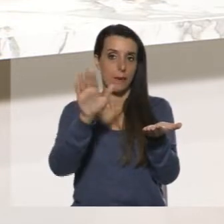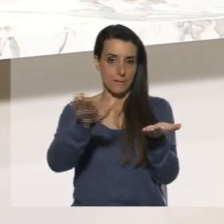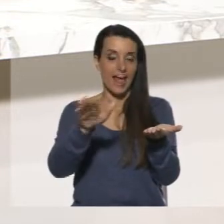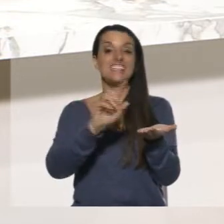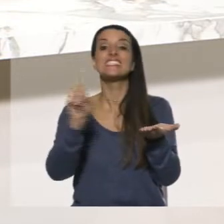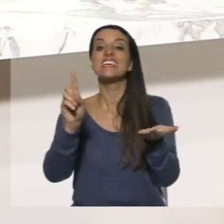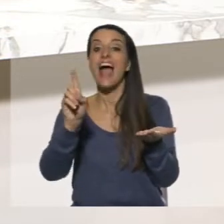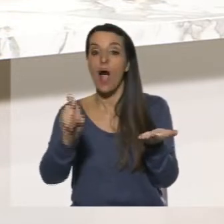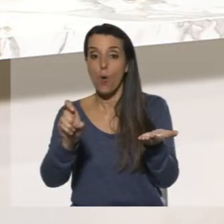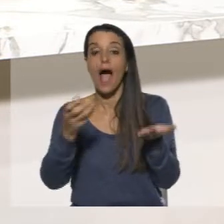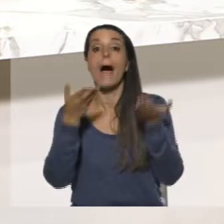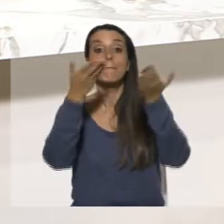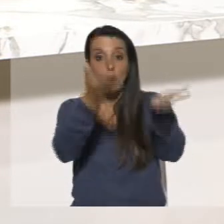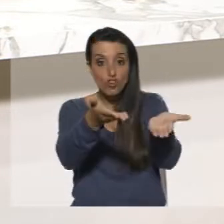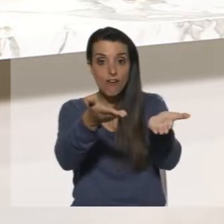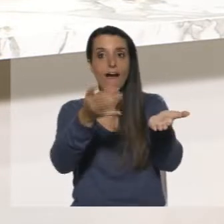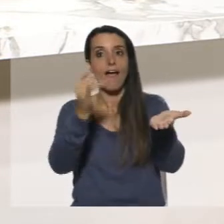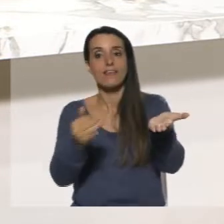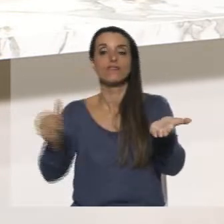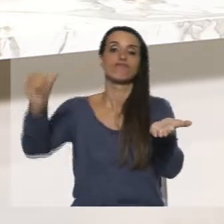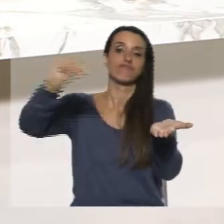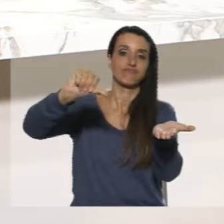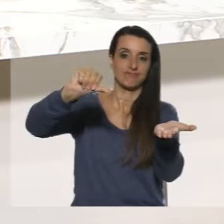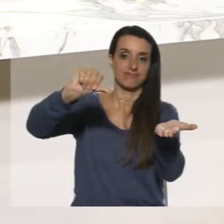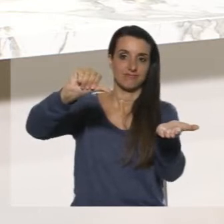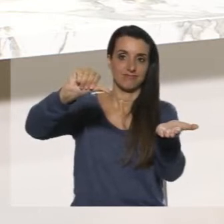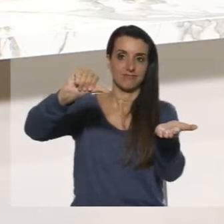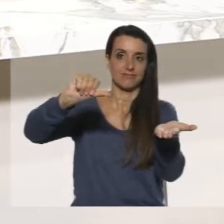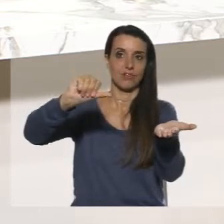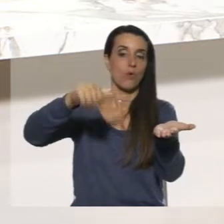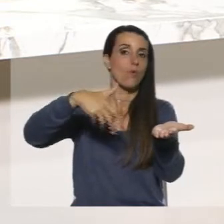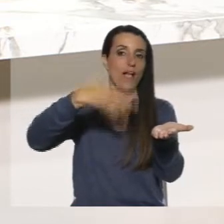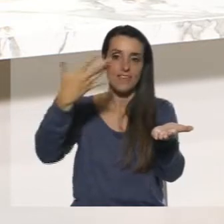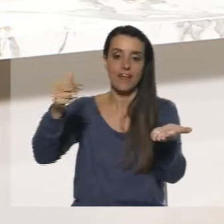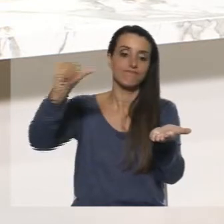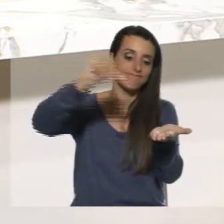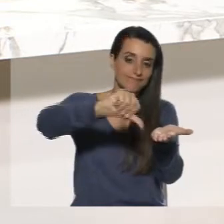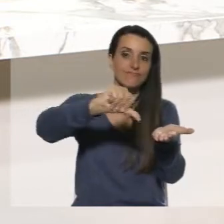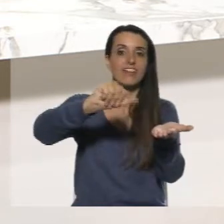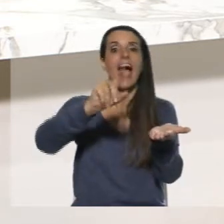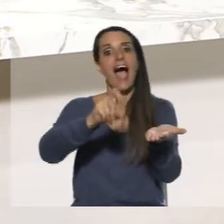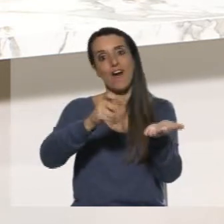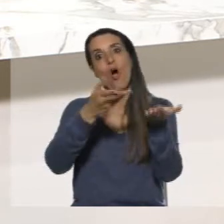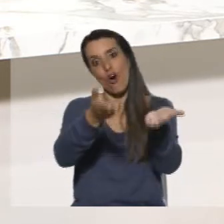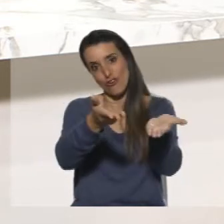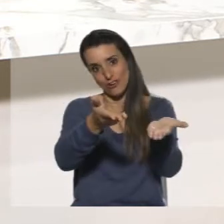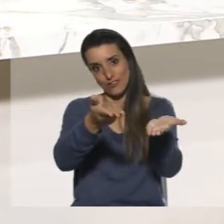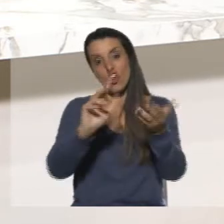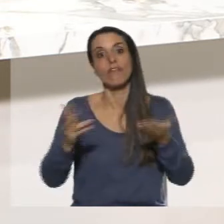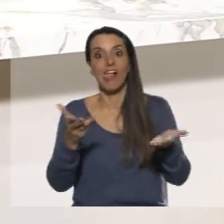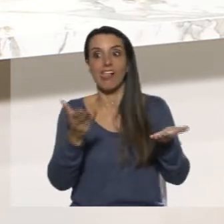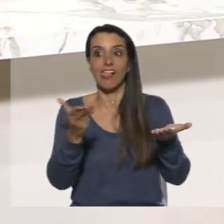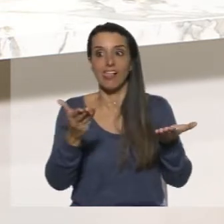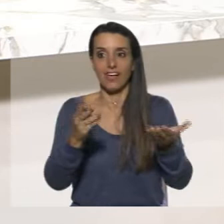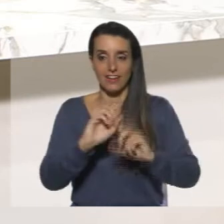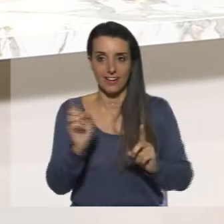agua, apoyás en el horno. Ah, claro. Y llevas una jarrita, la de la leche, cualquier jarrita que te quede, y pones el agua en el horno. Porque si no, Ana Laura,